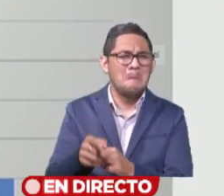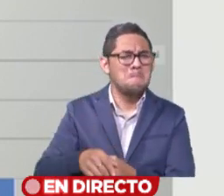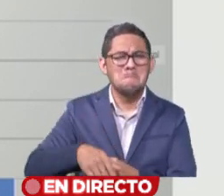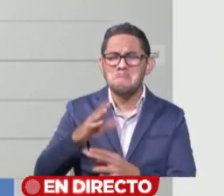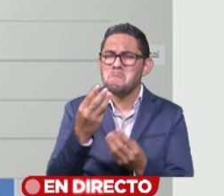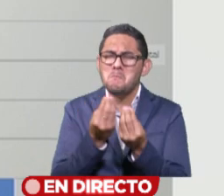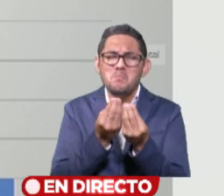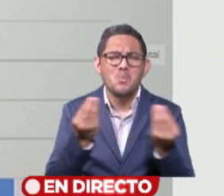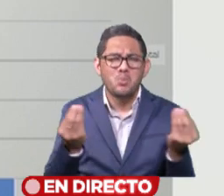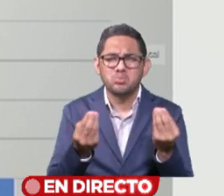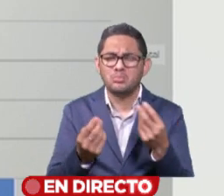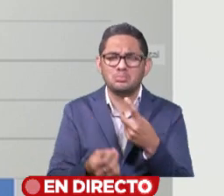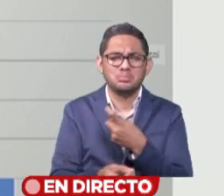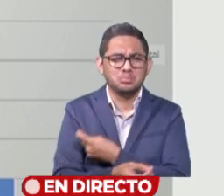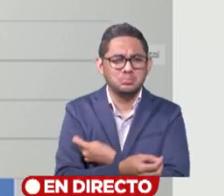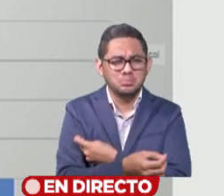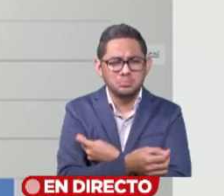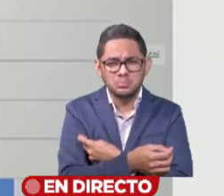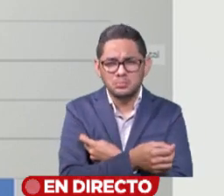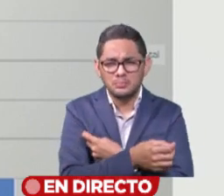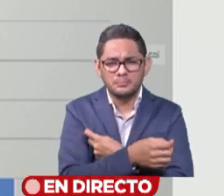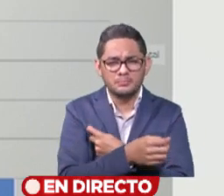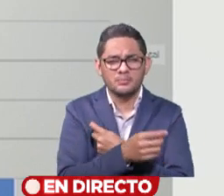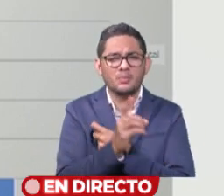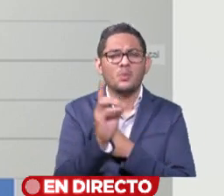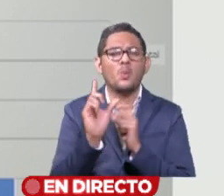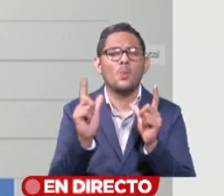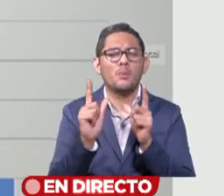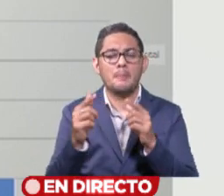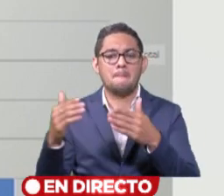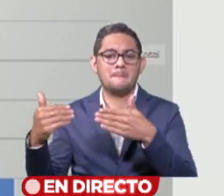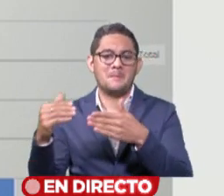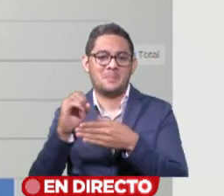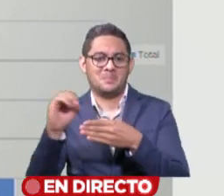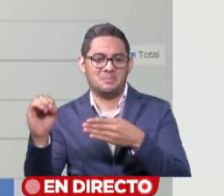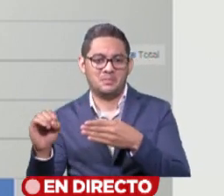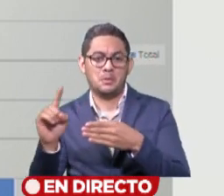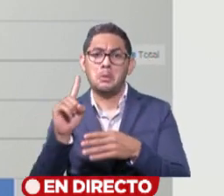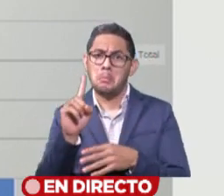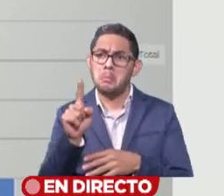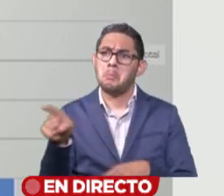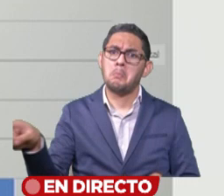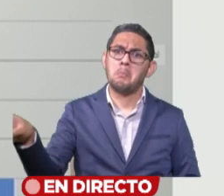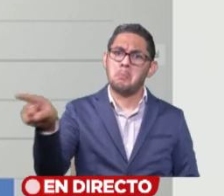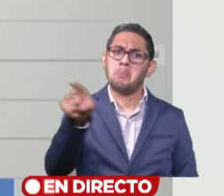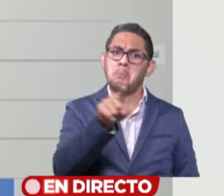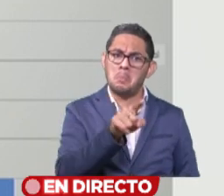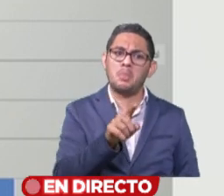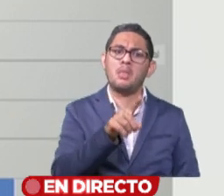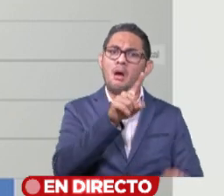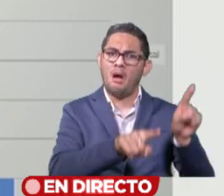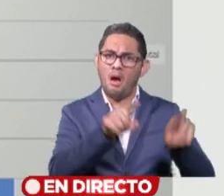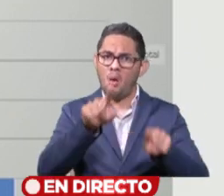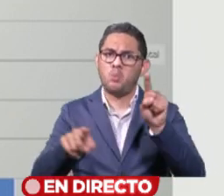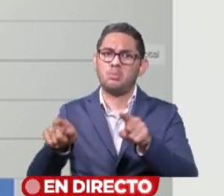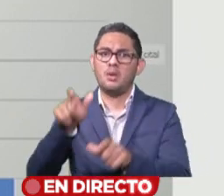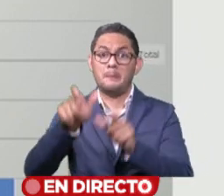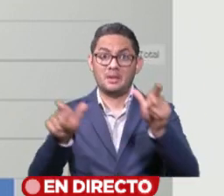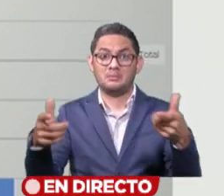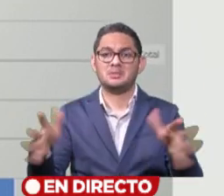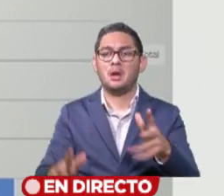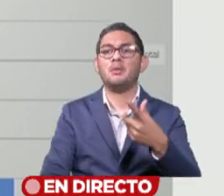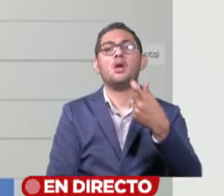vacunación es Panamá Oeste. Así que aquí vemos que en la mayoría de las provincias ha habido por lo menos una persona que